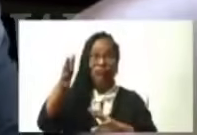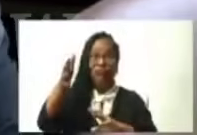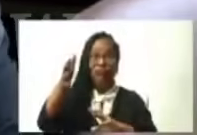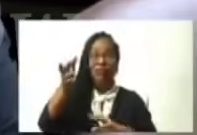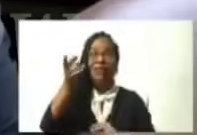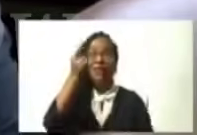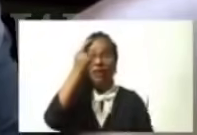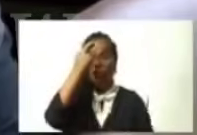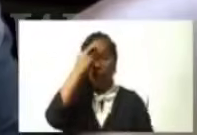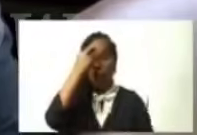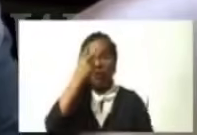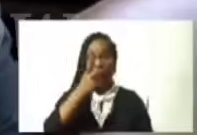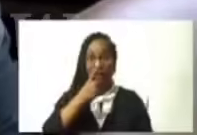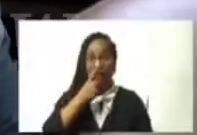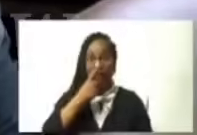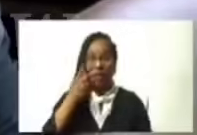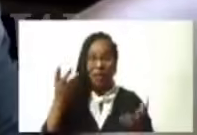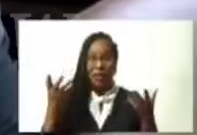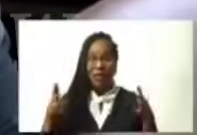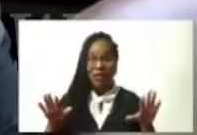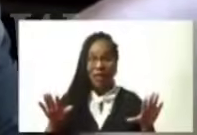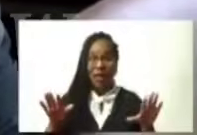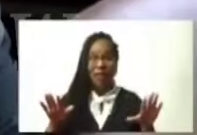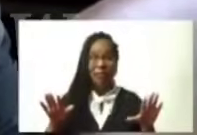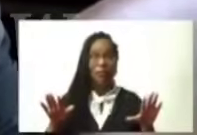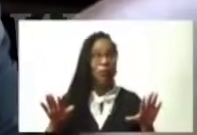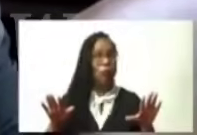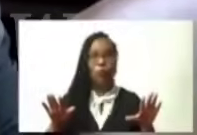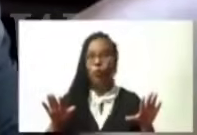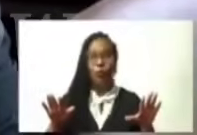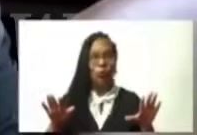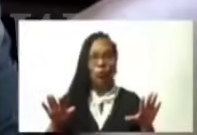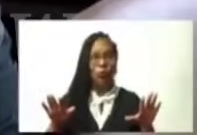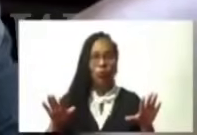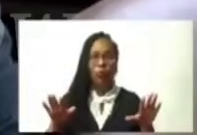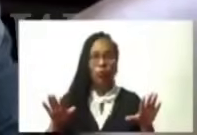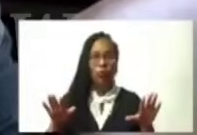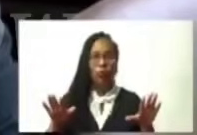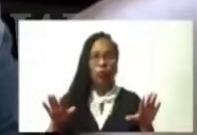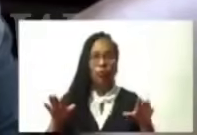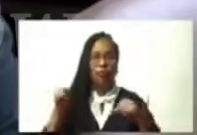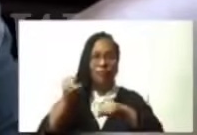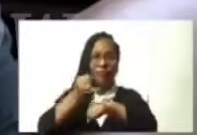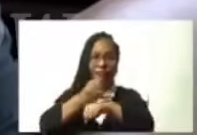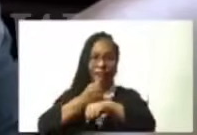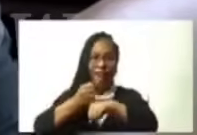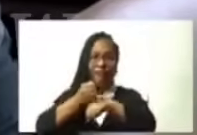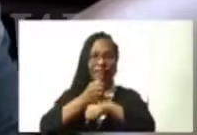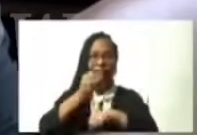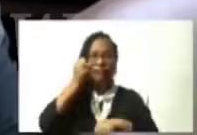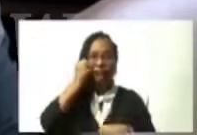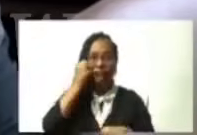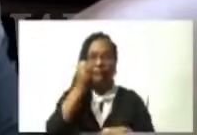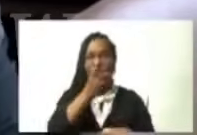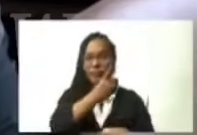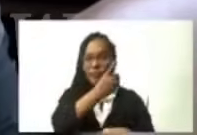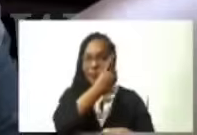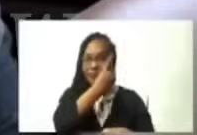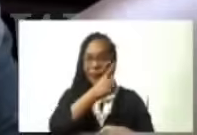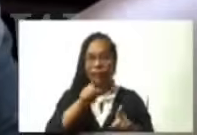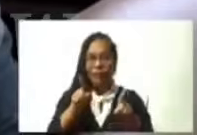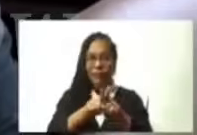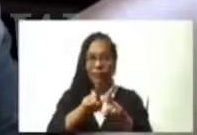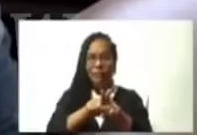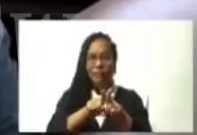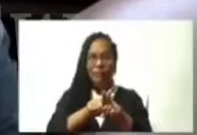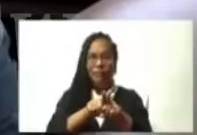República Dominicana, afectó a la isla de Santo Domingo. Pero que llegó el momento